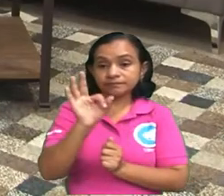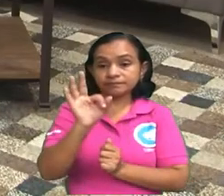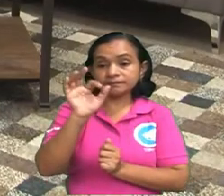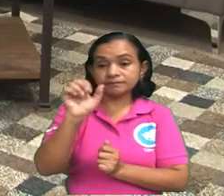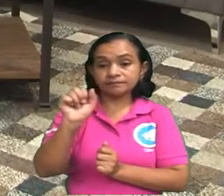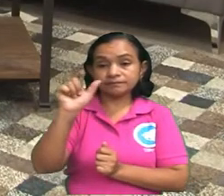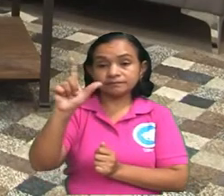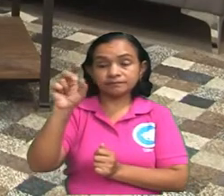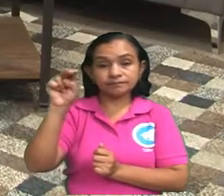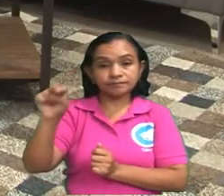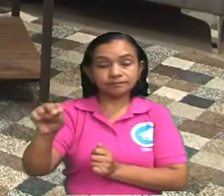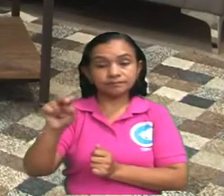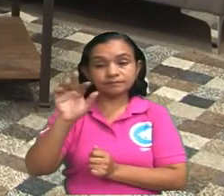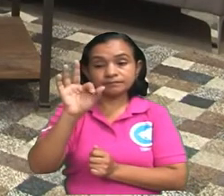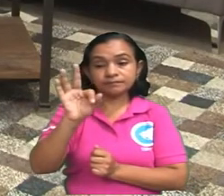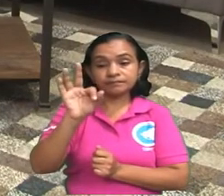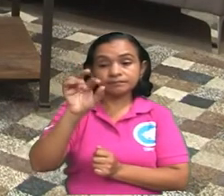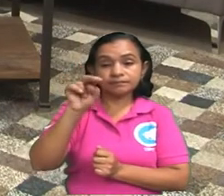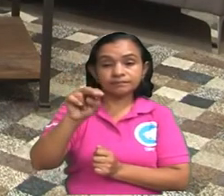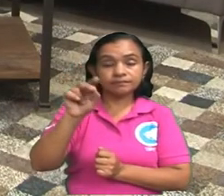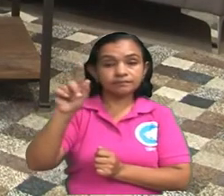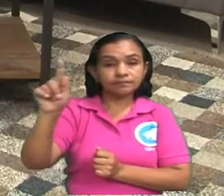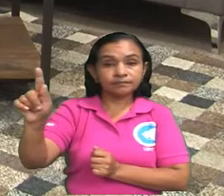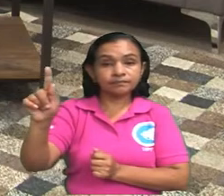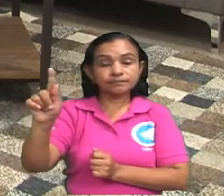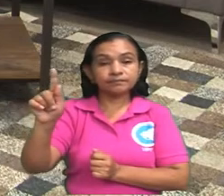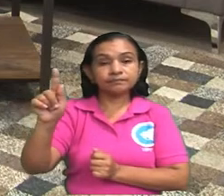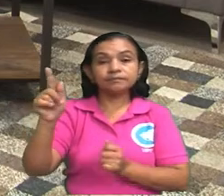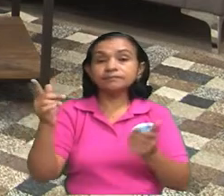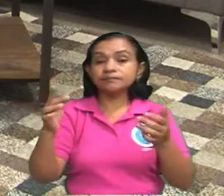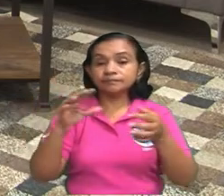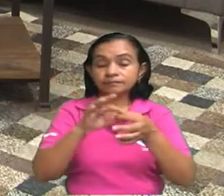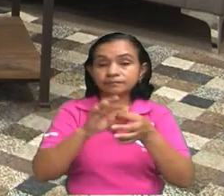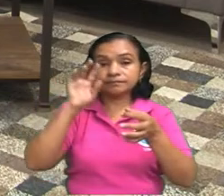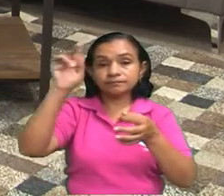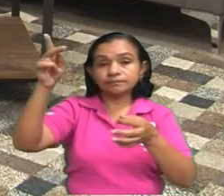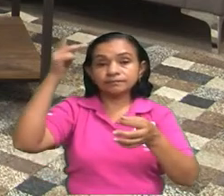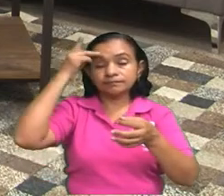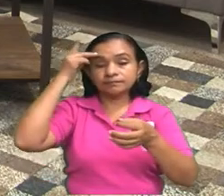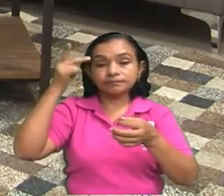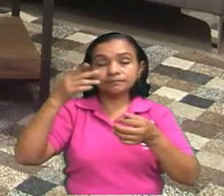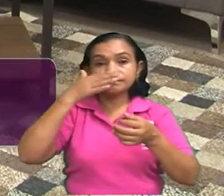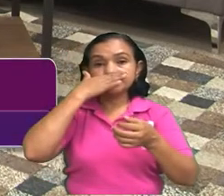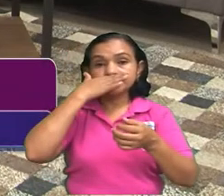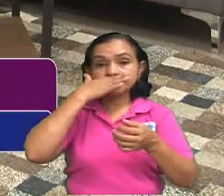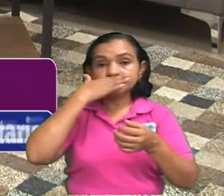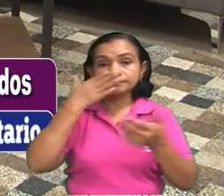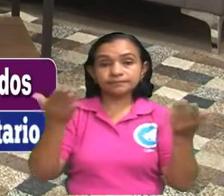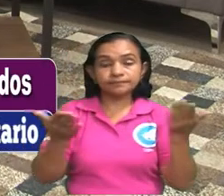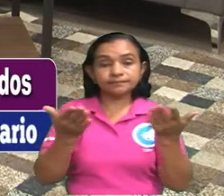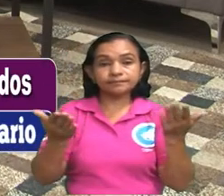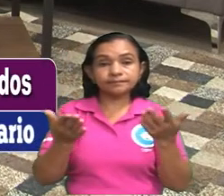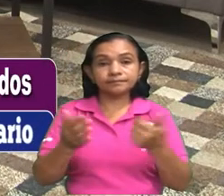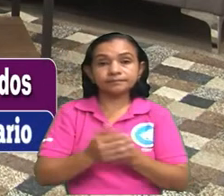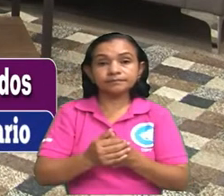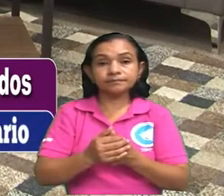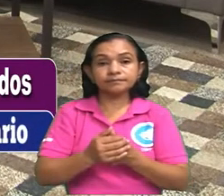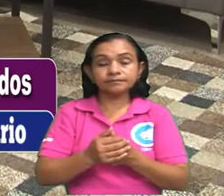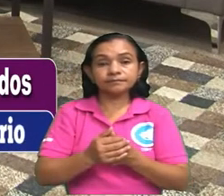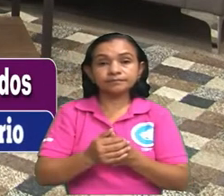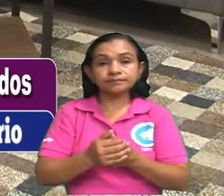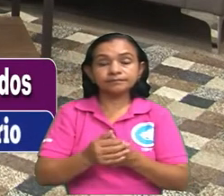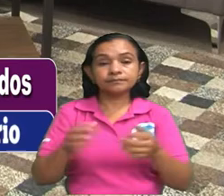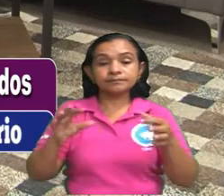de Trabajadores, el FNT, que es un brazo político del Frente Sandinista de Liberación Nacional. Es la parte